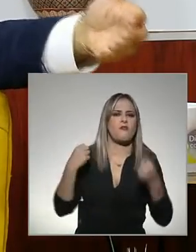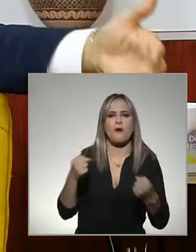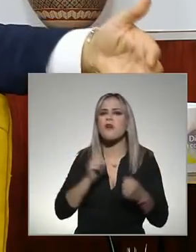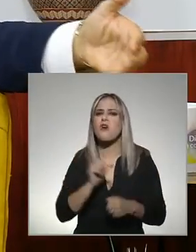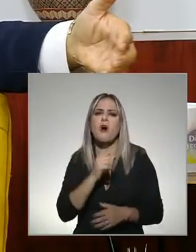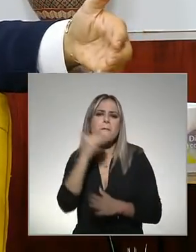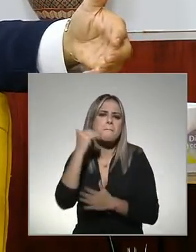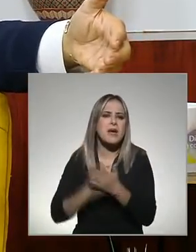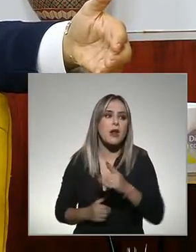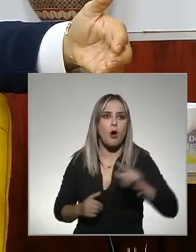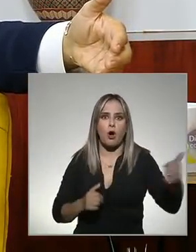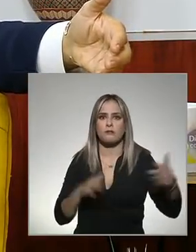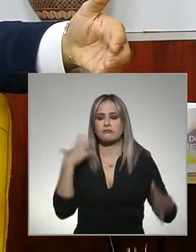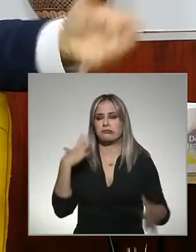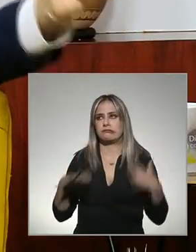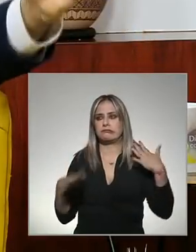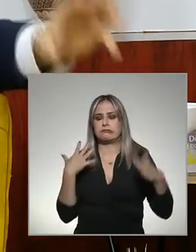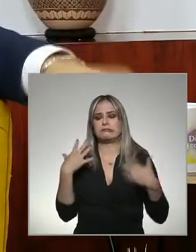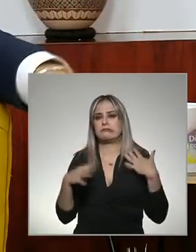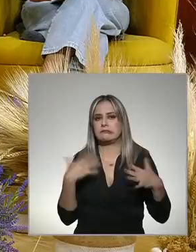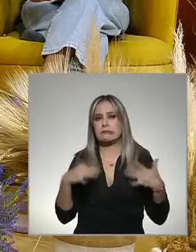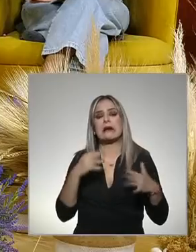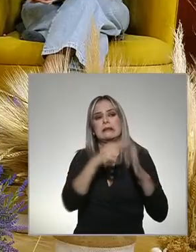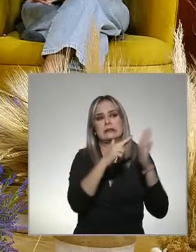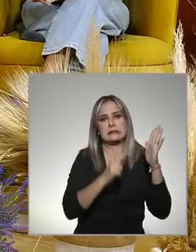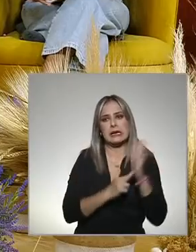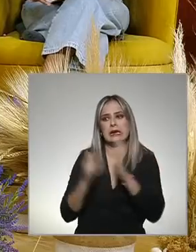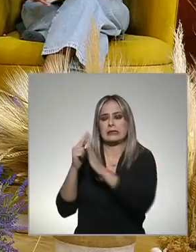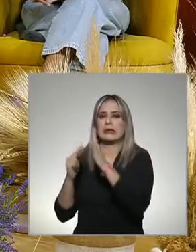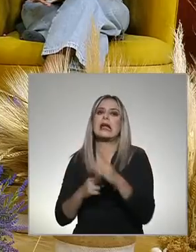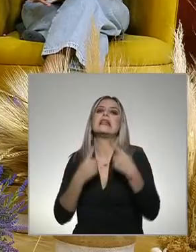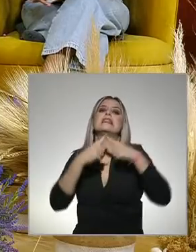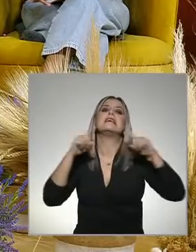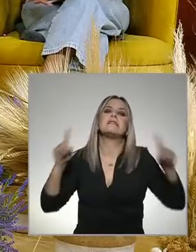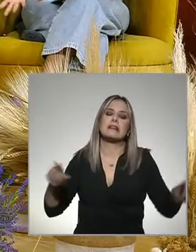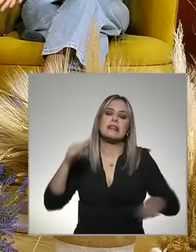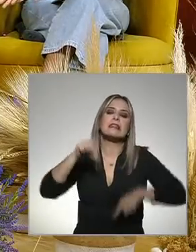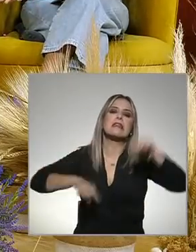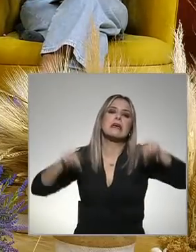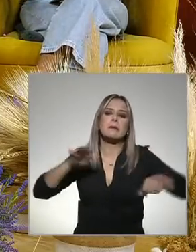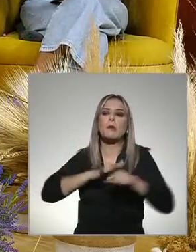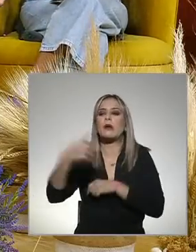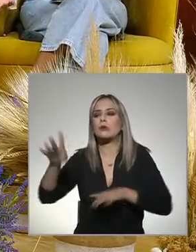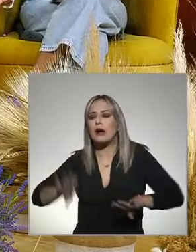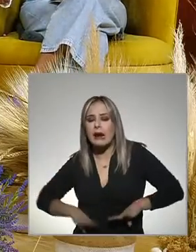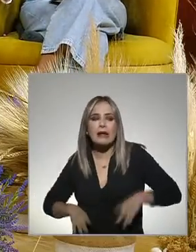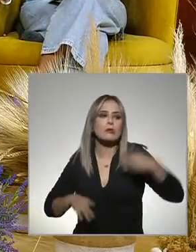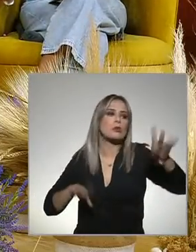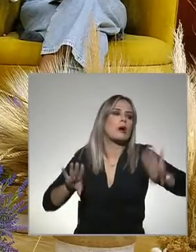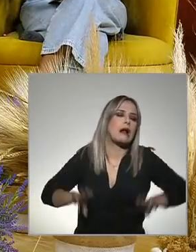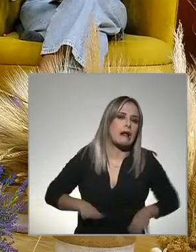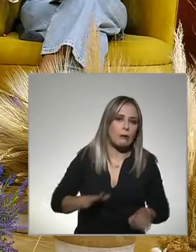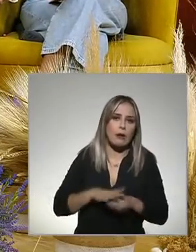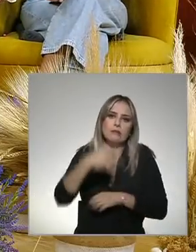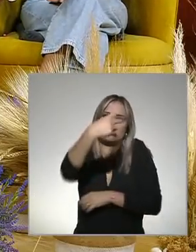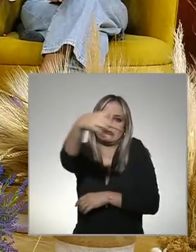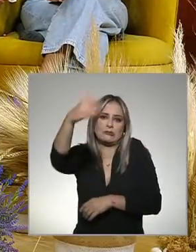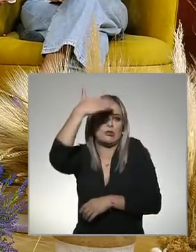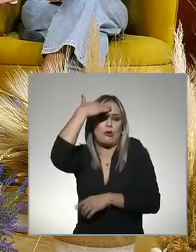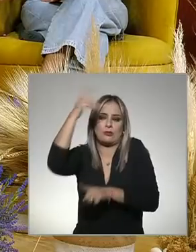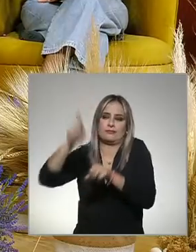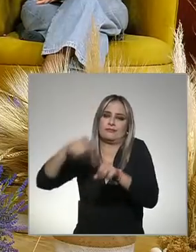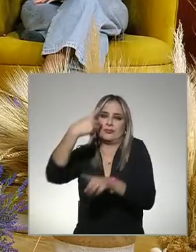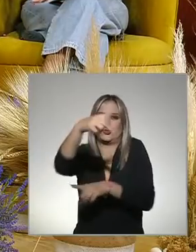y hay otros que no. Y tiene que ver con temperamento, tiene que ver con contexto, tiene que ver con conocer a tus hijos y identificar las necesidades.